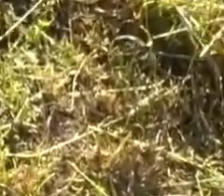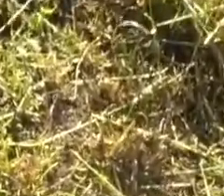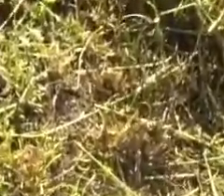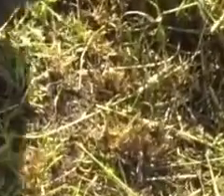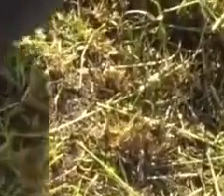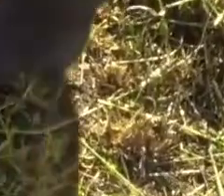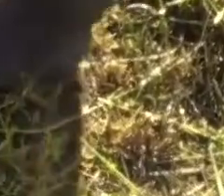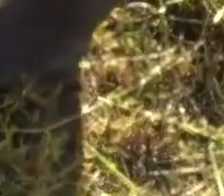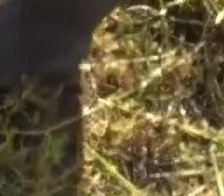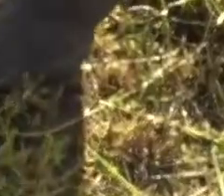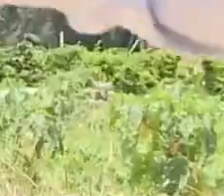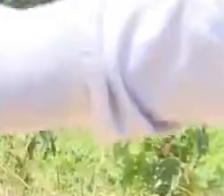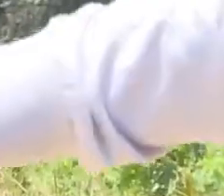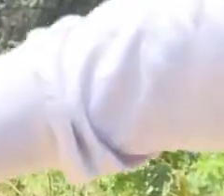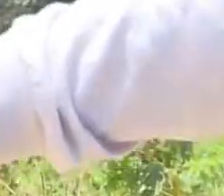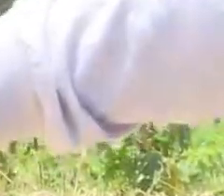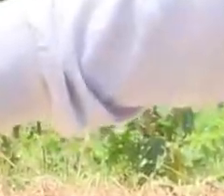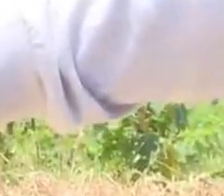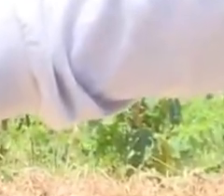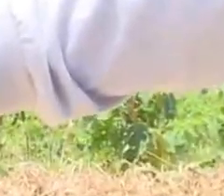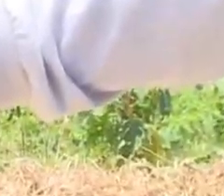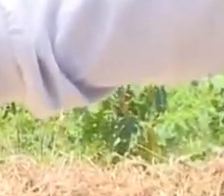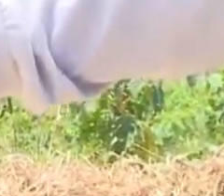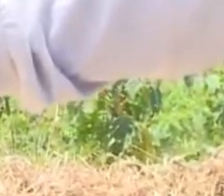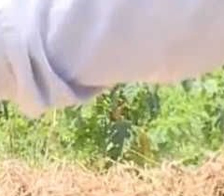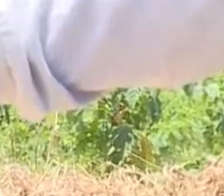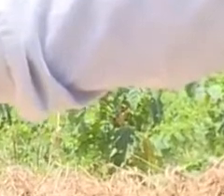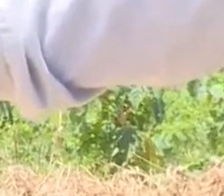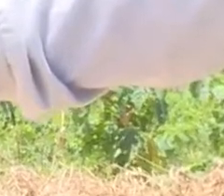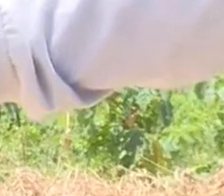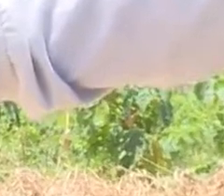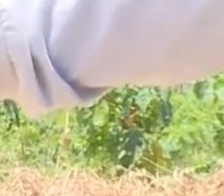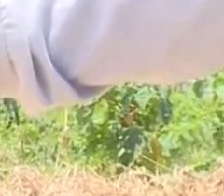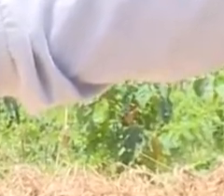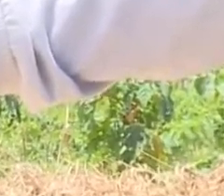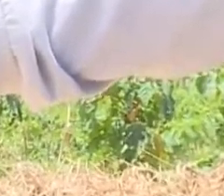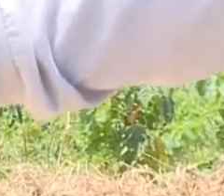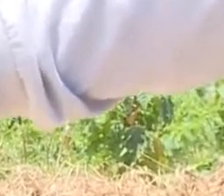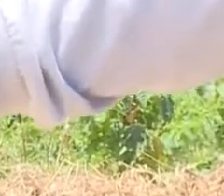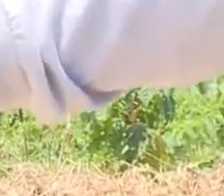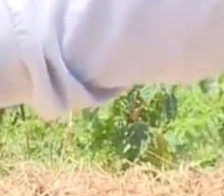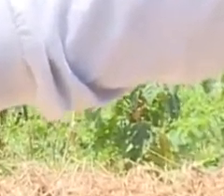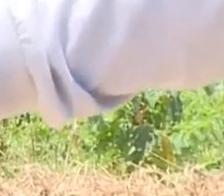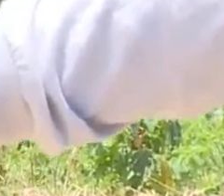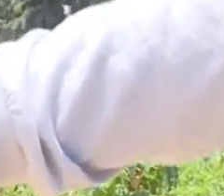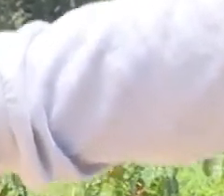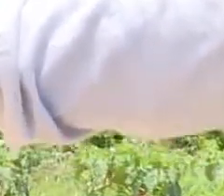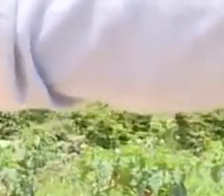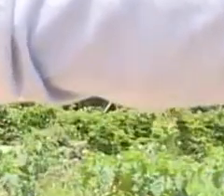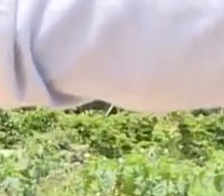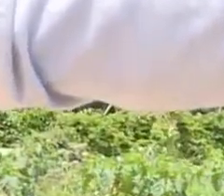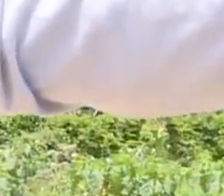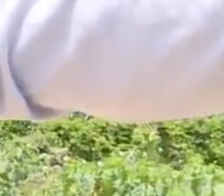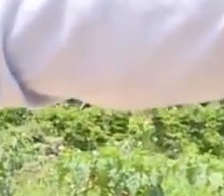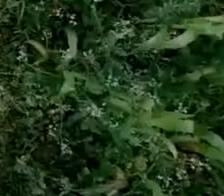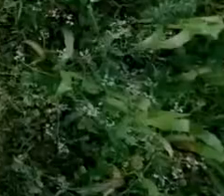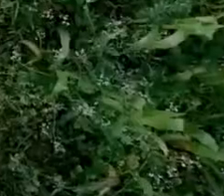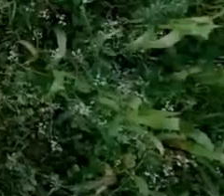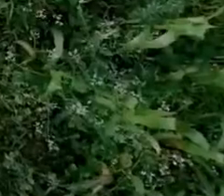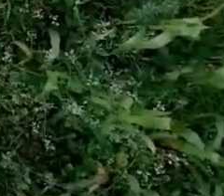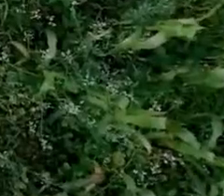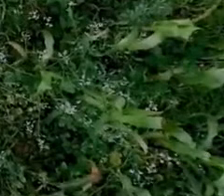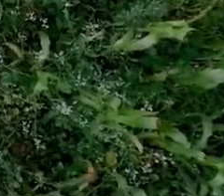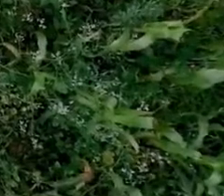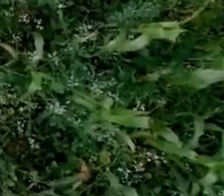los agricultores familiares y los hogares y comunidades rurales. La promoción de la sostenibilidad de la agricultura